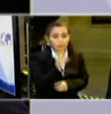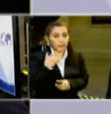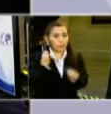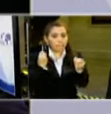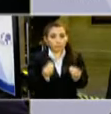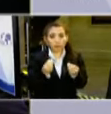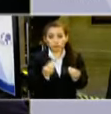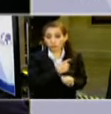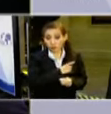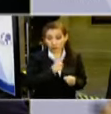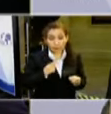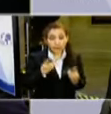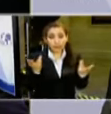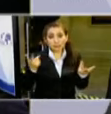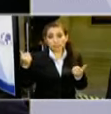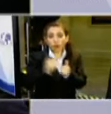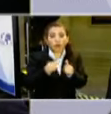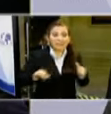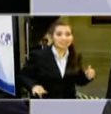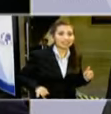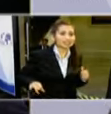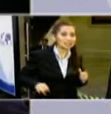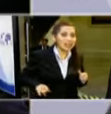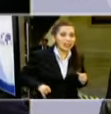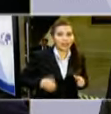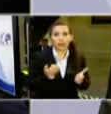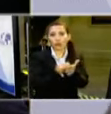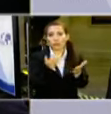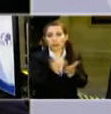mucho tiene que ver con los intereses